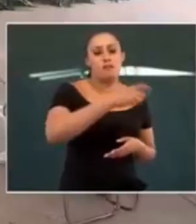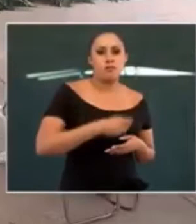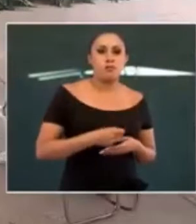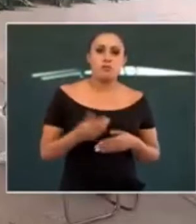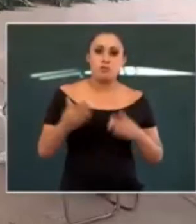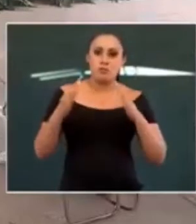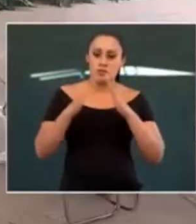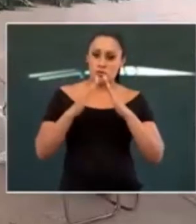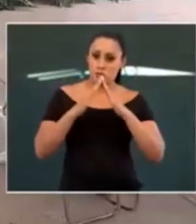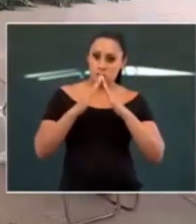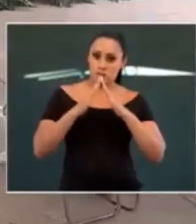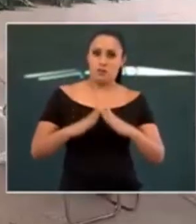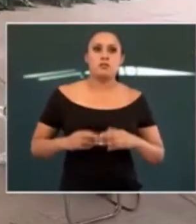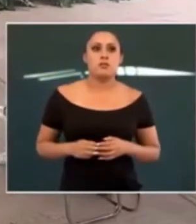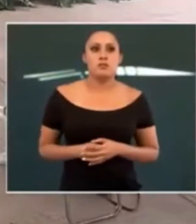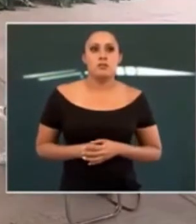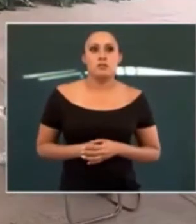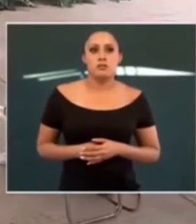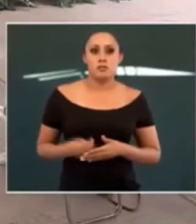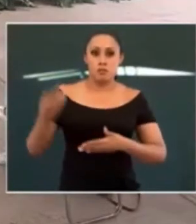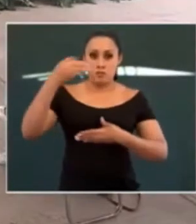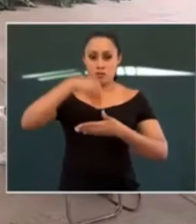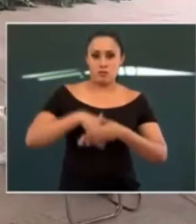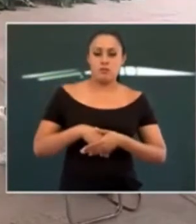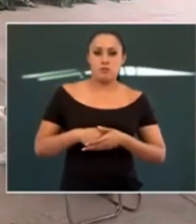recluyera, de que